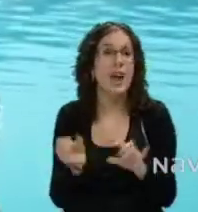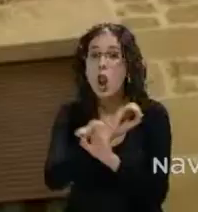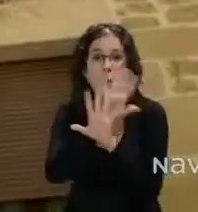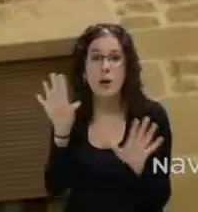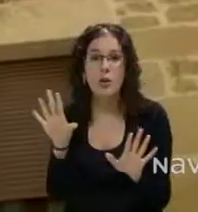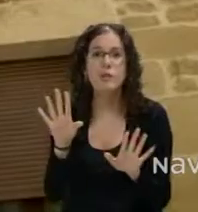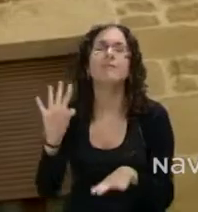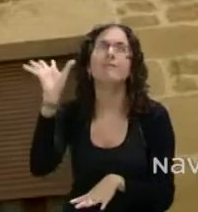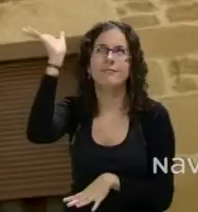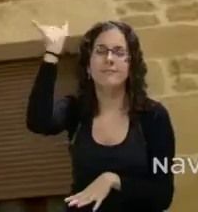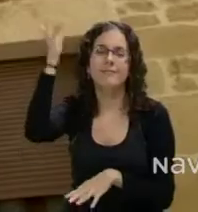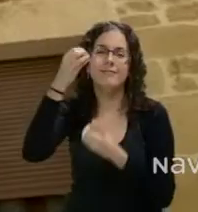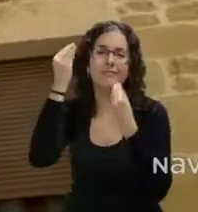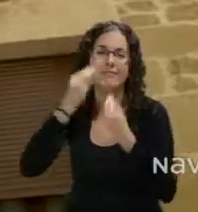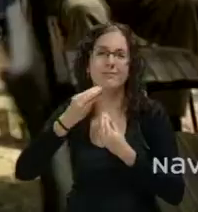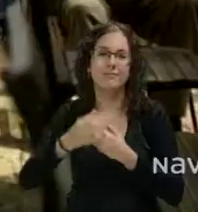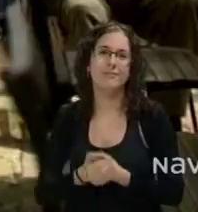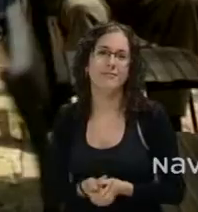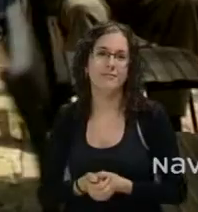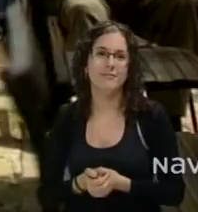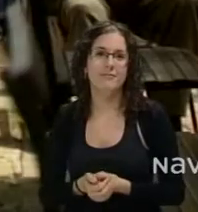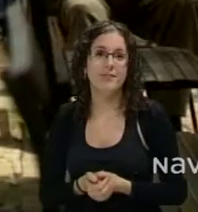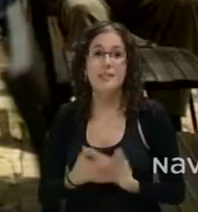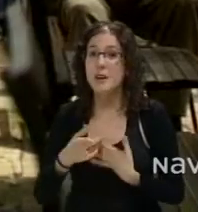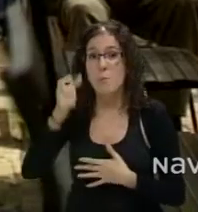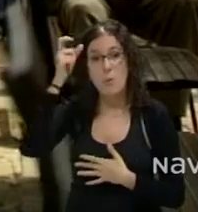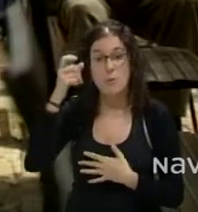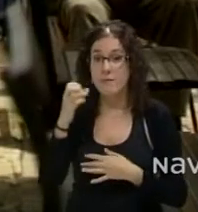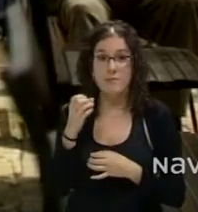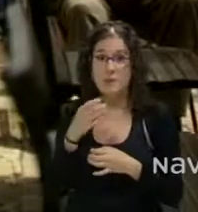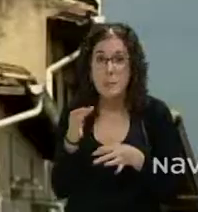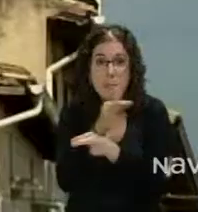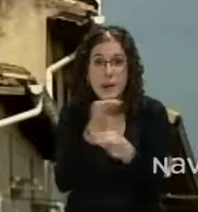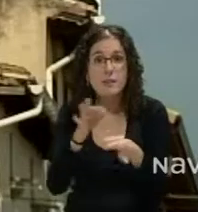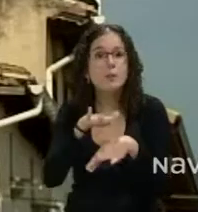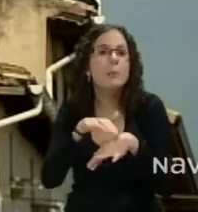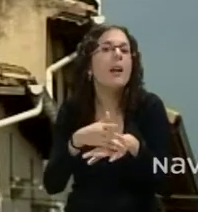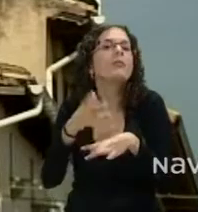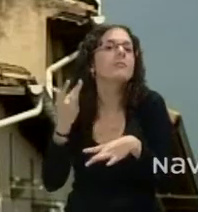buen tiempo. Y es que Mendigorría lo tiene todo para ofrecernos una escapada inolvidable.